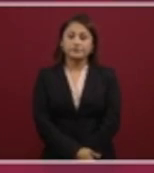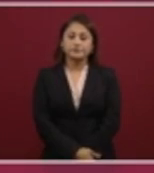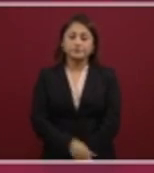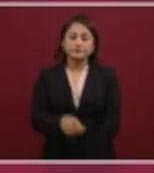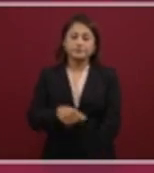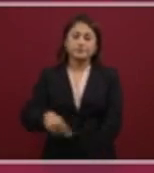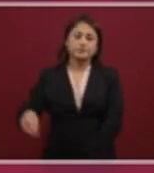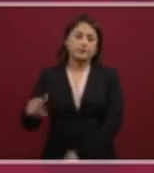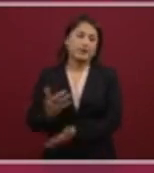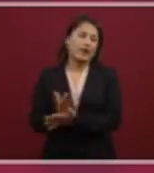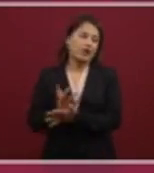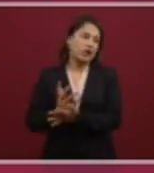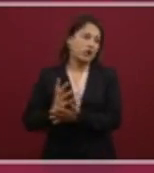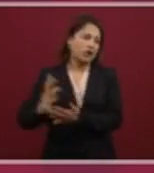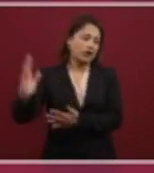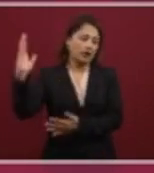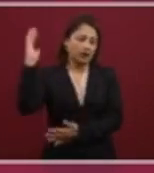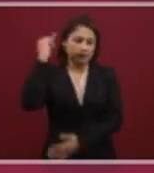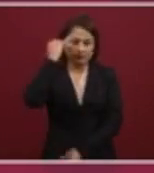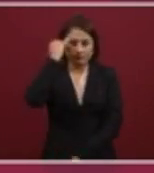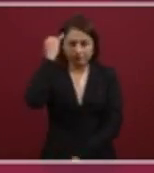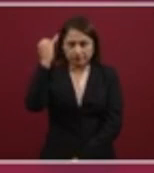exageren.